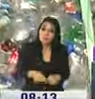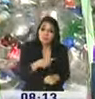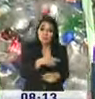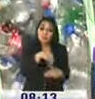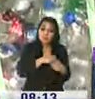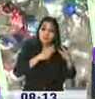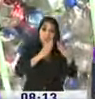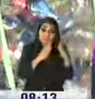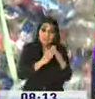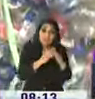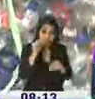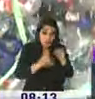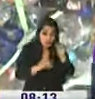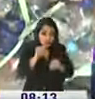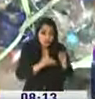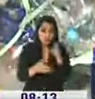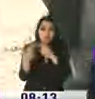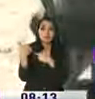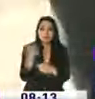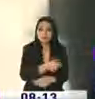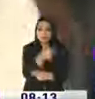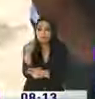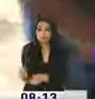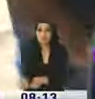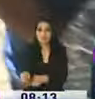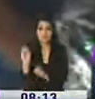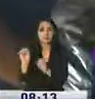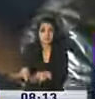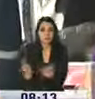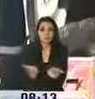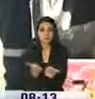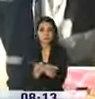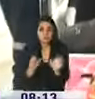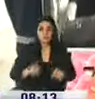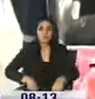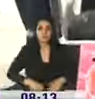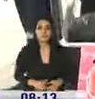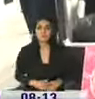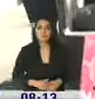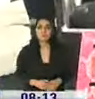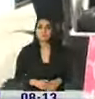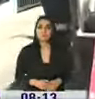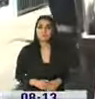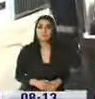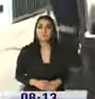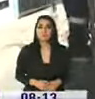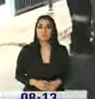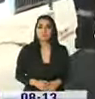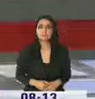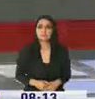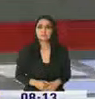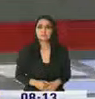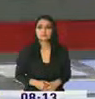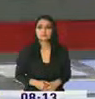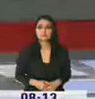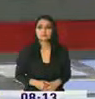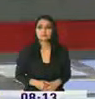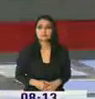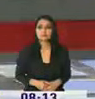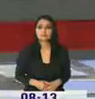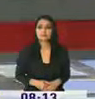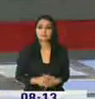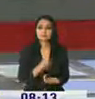hogares se actúe de manera responsable al momento de botar la basura, informó Sofía Vintimilla. Y sin